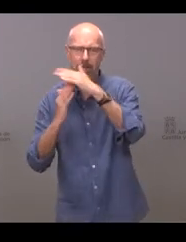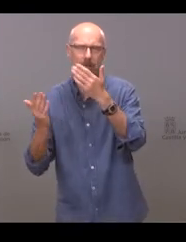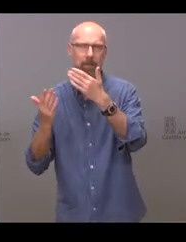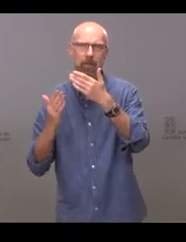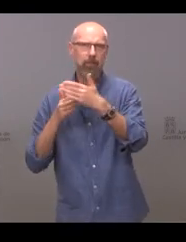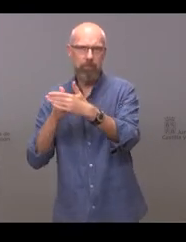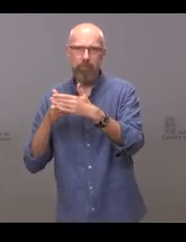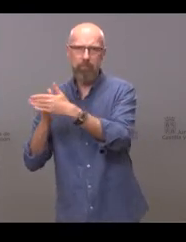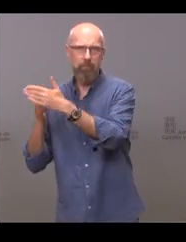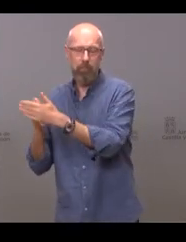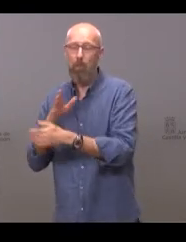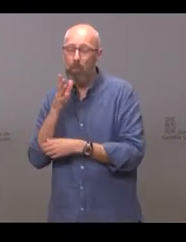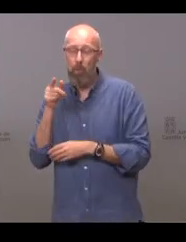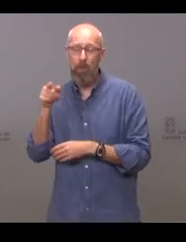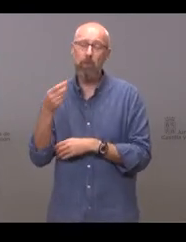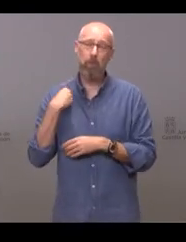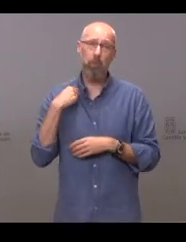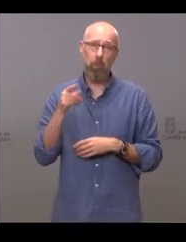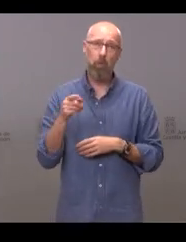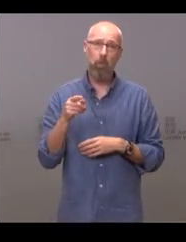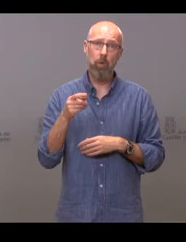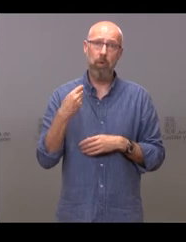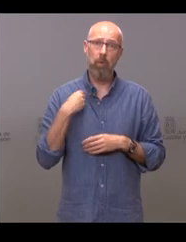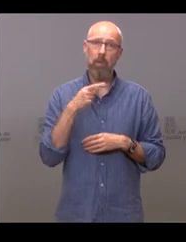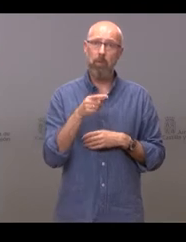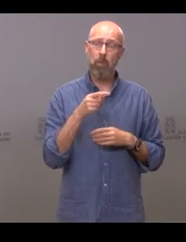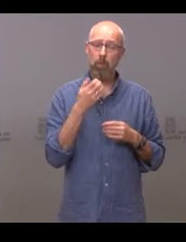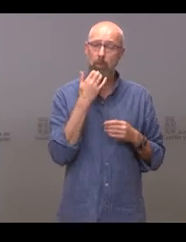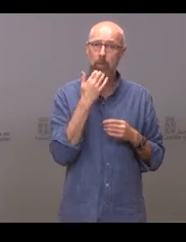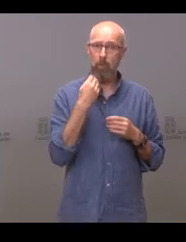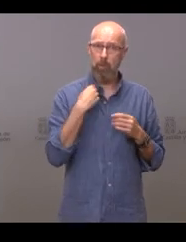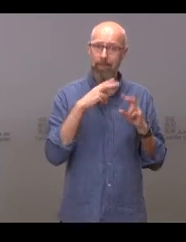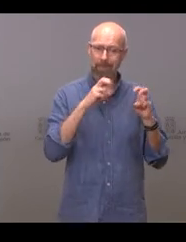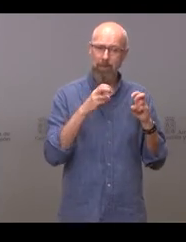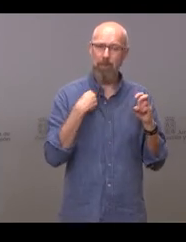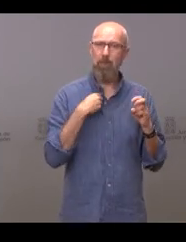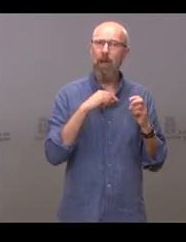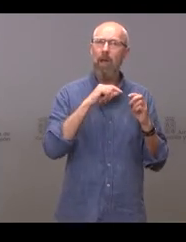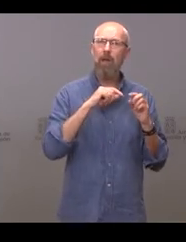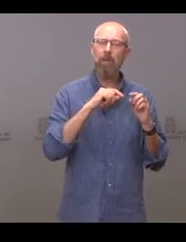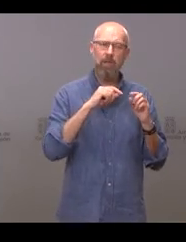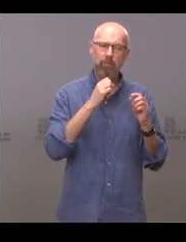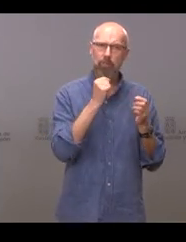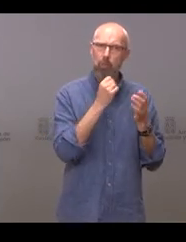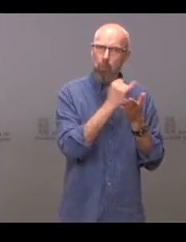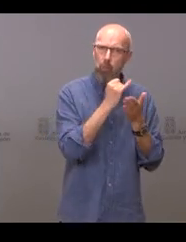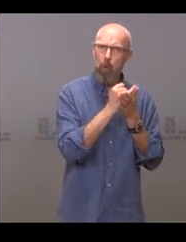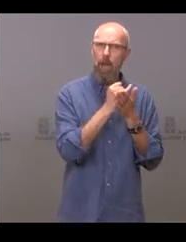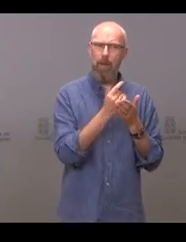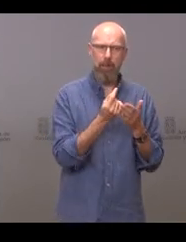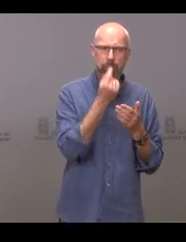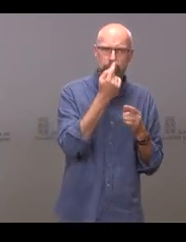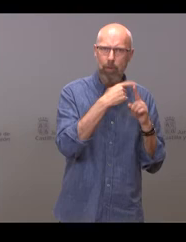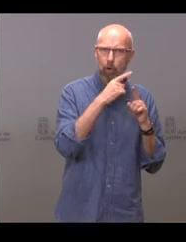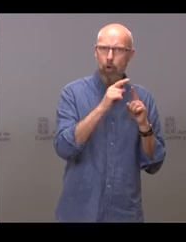plan sumamos al que nos adherimos que se hizo el que se hicieron esas criba de antígenos en las diferentes provincias que creo que digo con un buen resultado y ahora mismo en el tema de la curación en